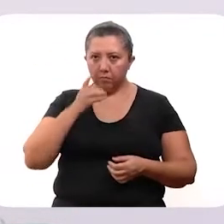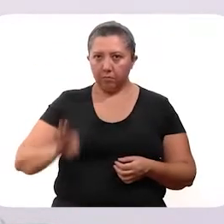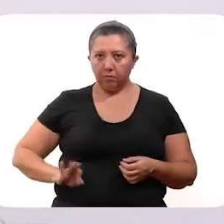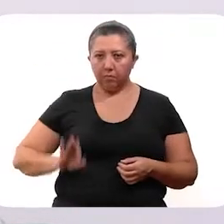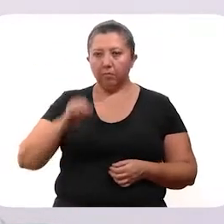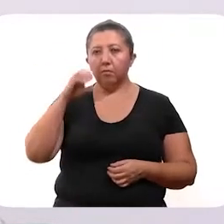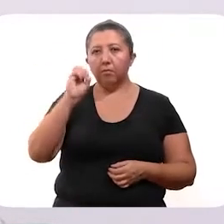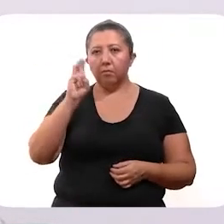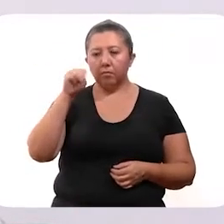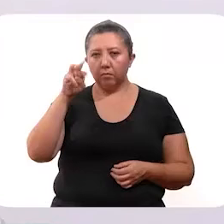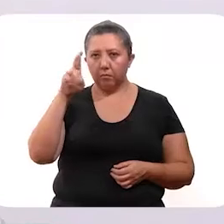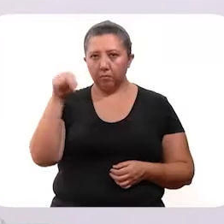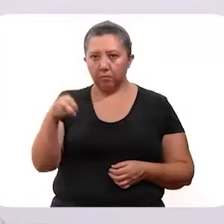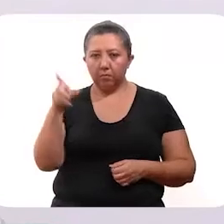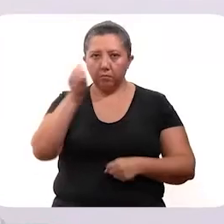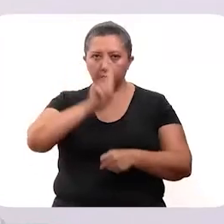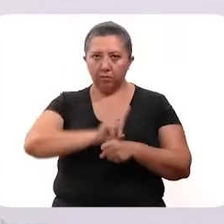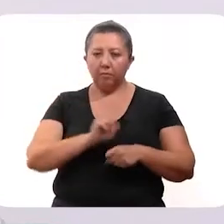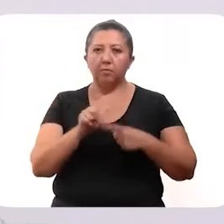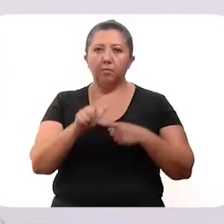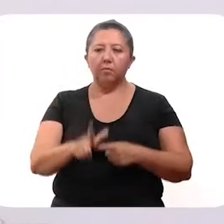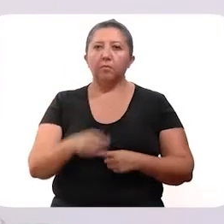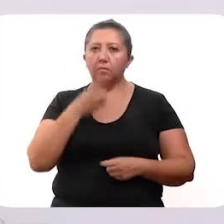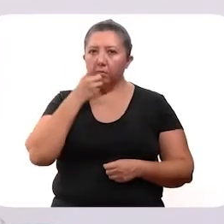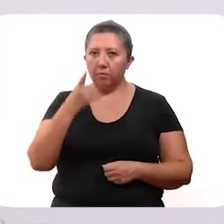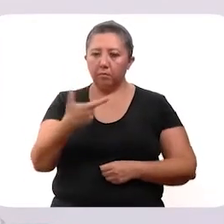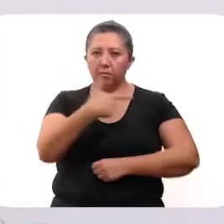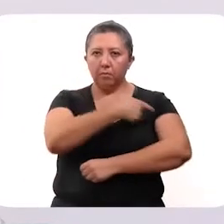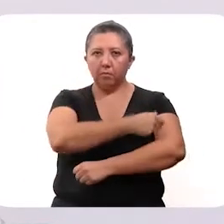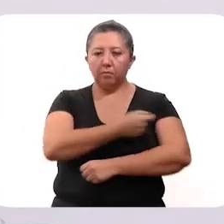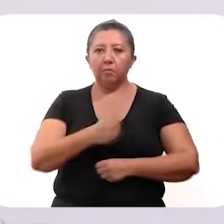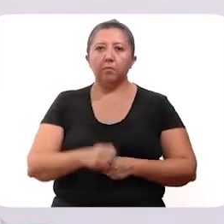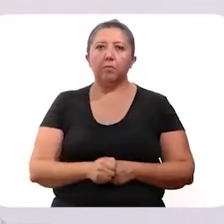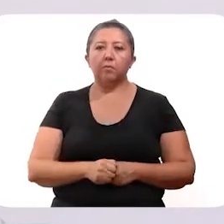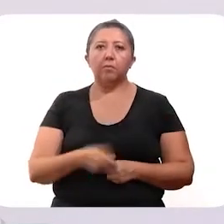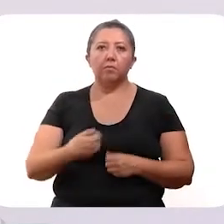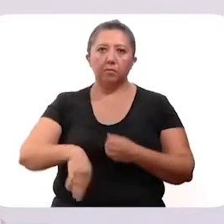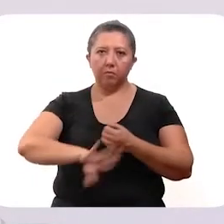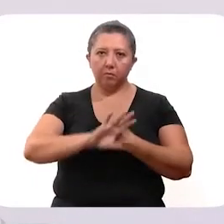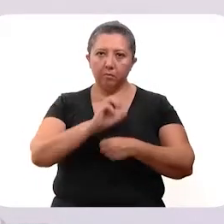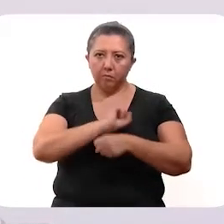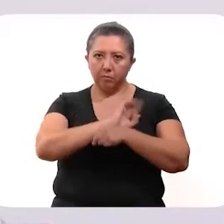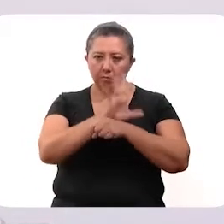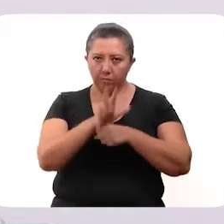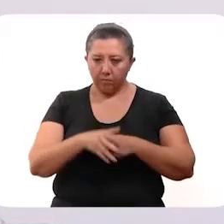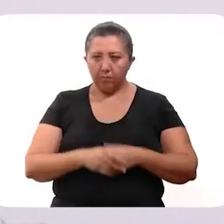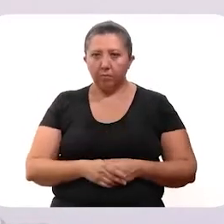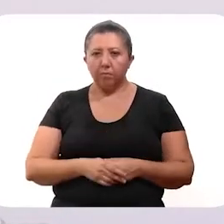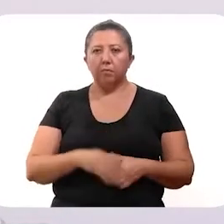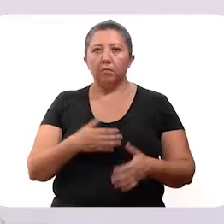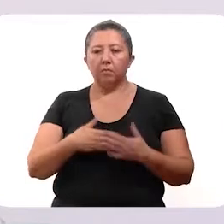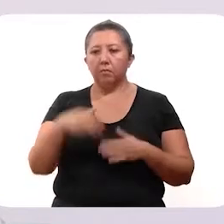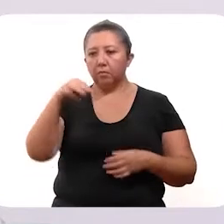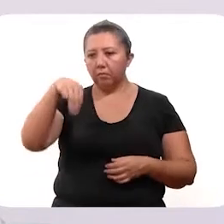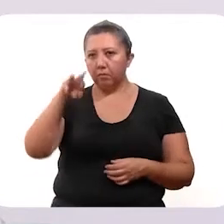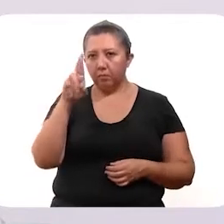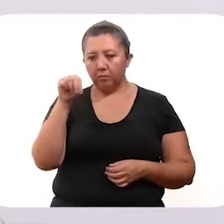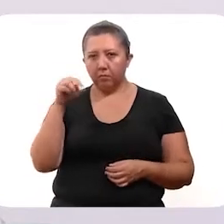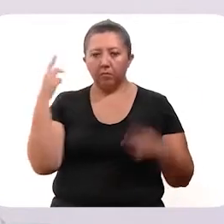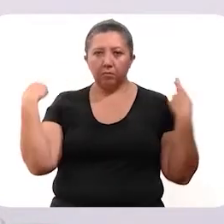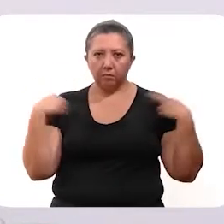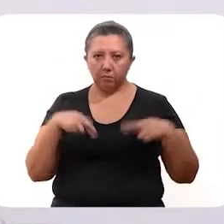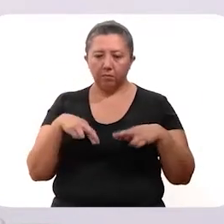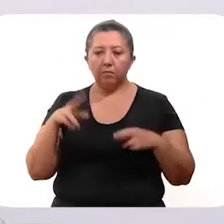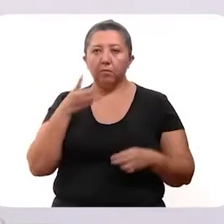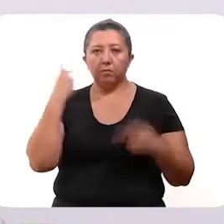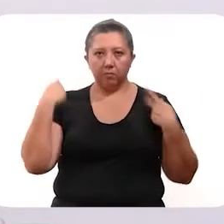variante Omicron. Este día continuó la aplicación de la vacuna de refuerzo contra el coronavirus Moderna para maestras,